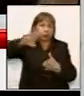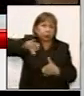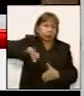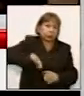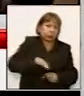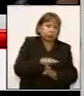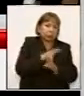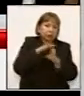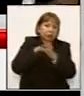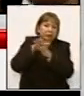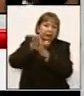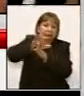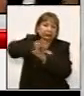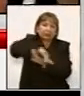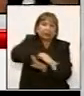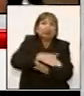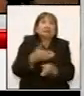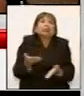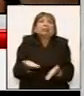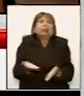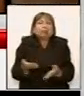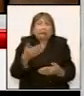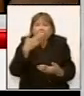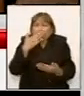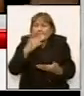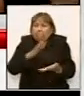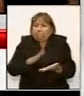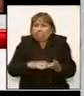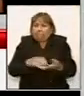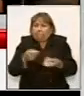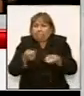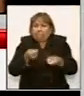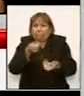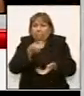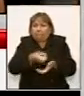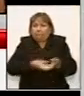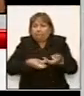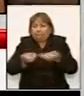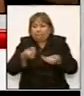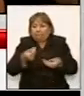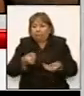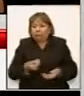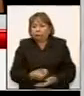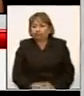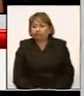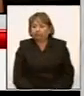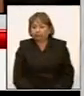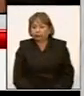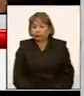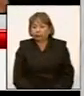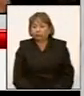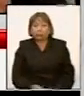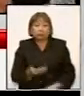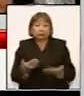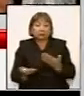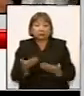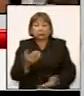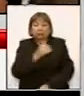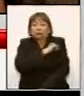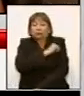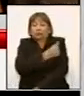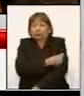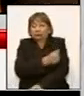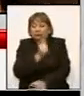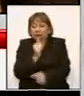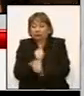Claro. Entonces, hay un mal manejo, tal vez, digamos, del presupuesto, que tal vez las autoridades podrían trabajar